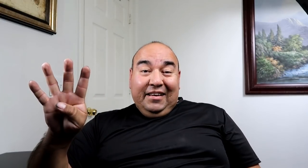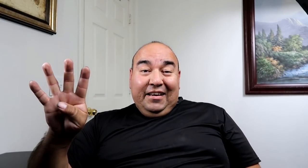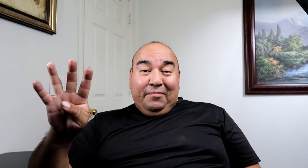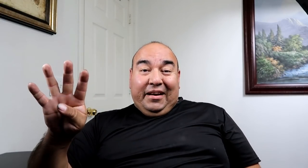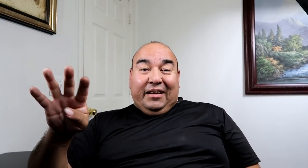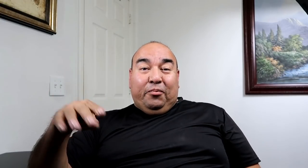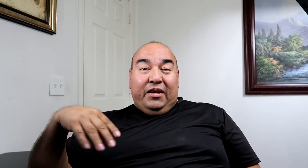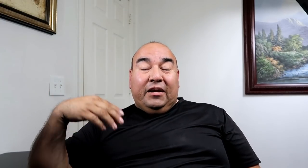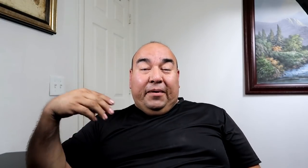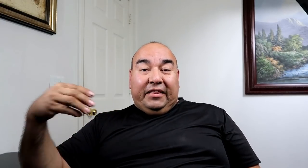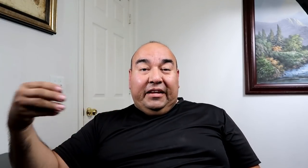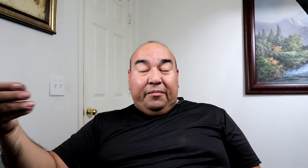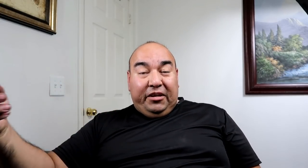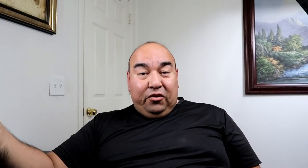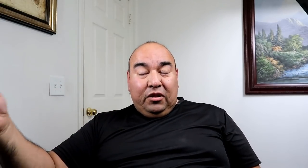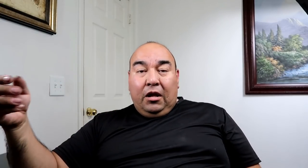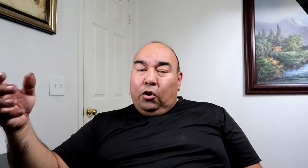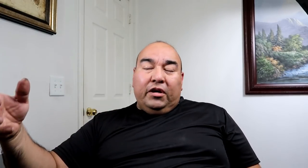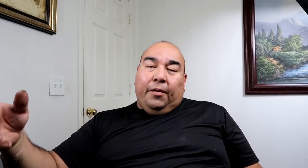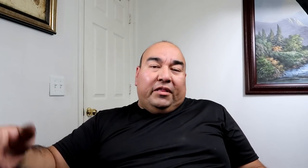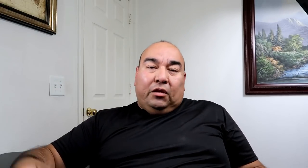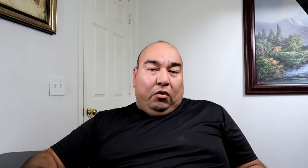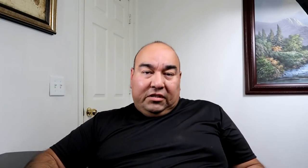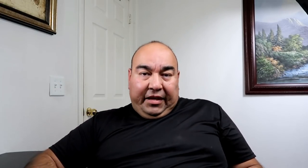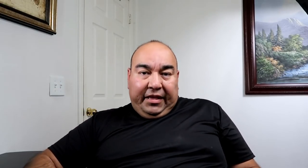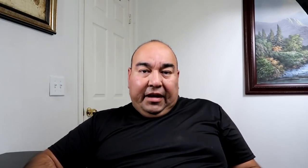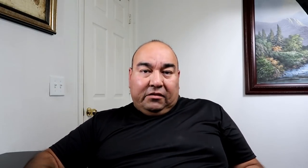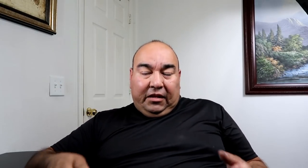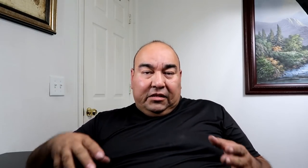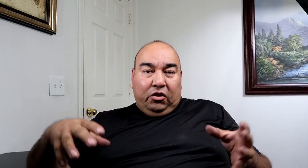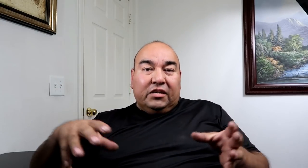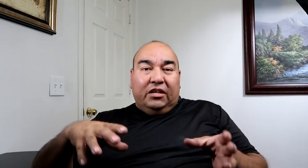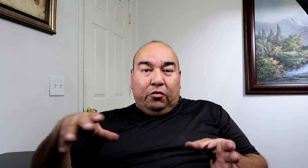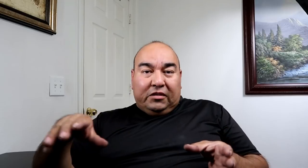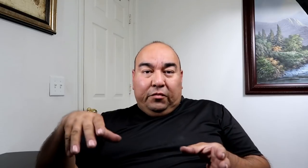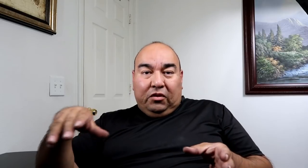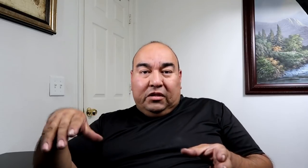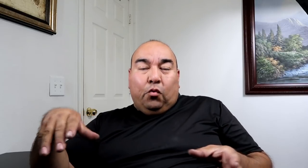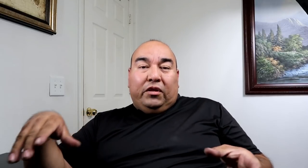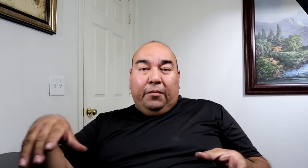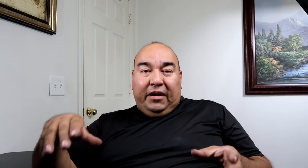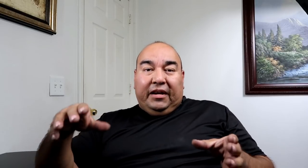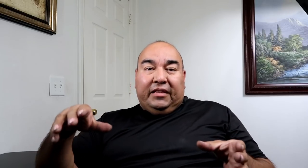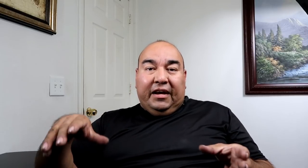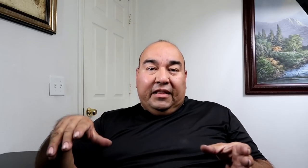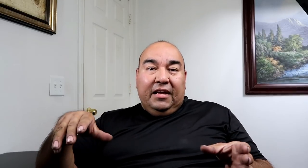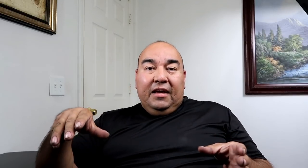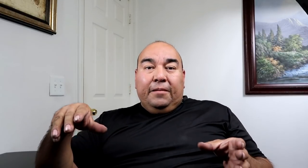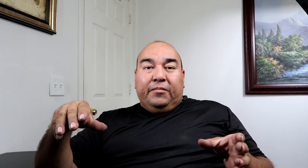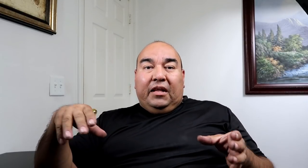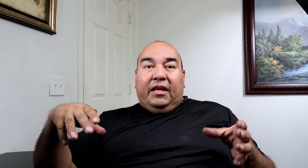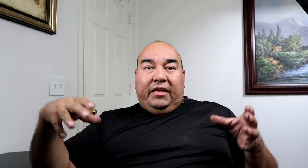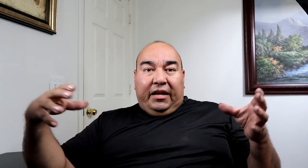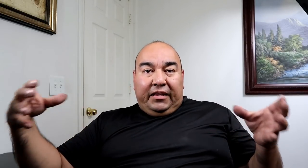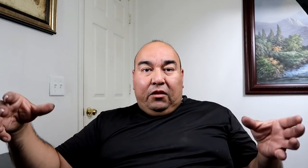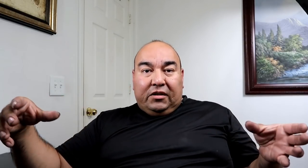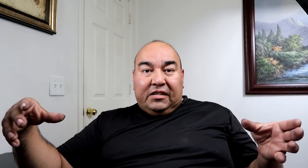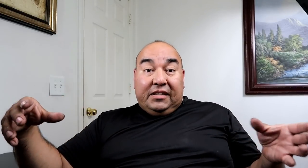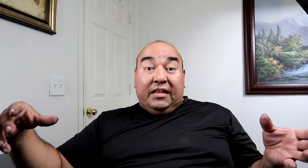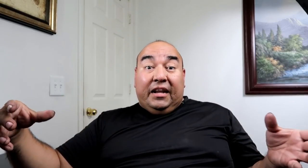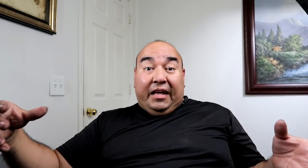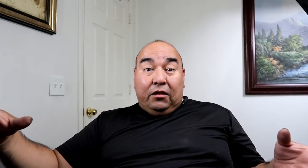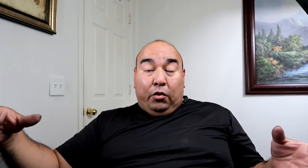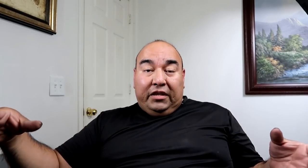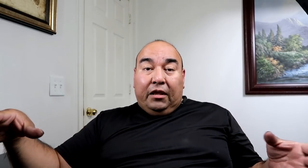4 años para que pudiera repartir el millón. Lógicamente, no es la idea, o sea, les estoy haciendo más o menos la cuenta para que tengan la idea de